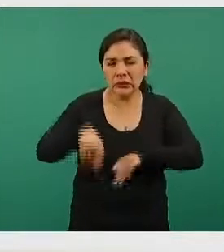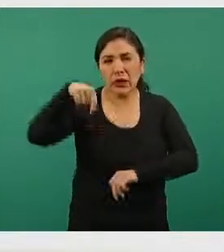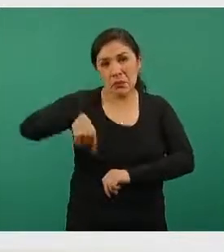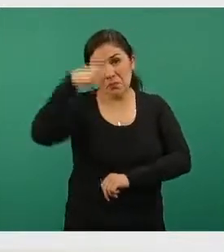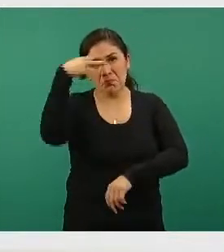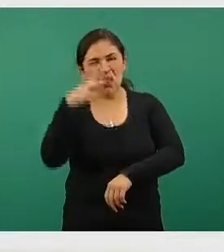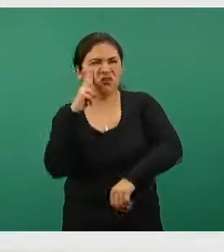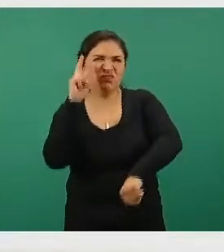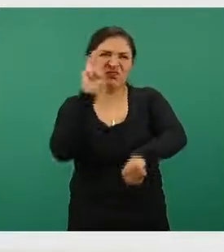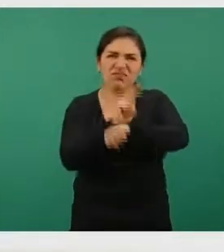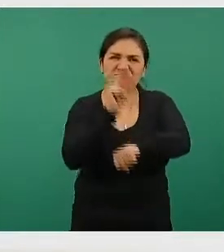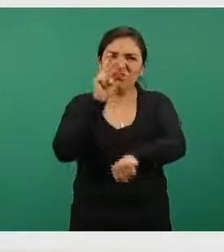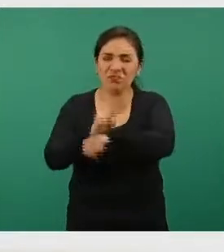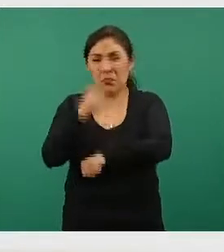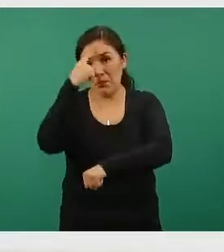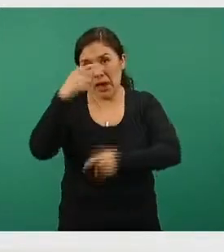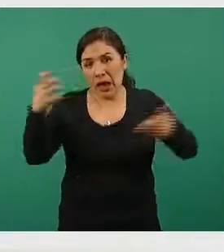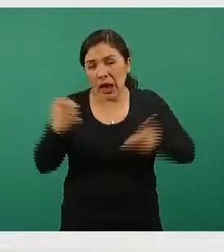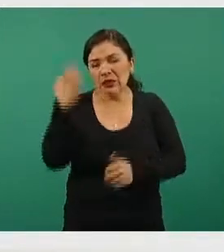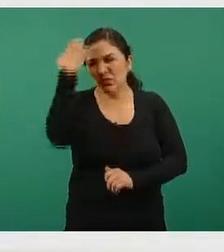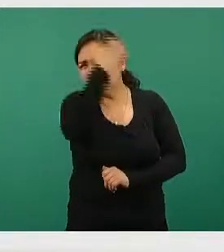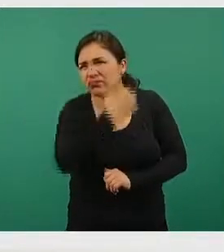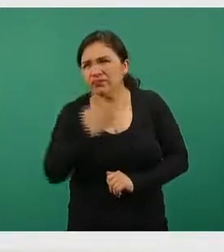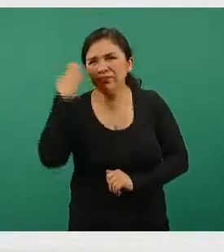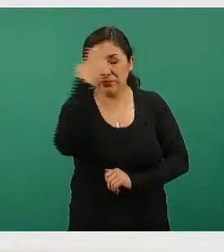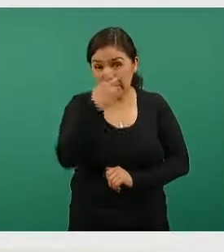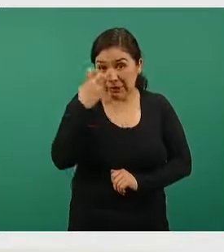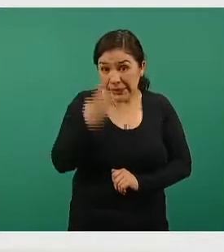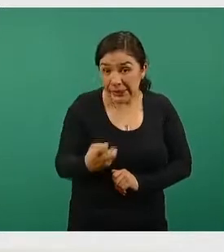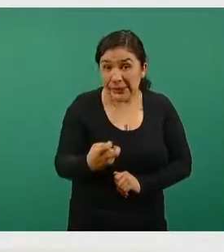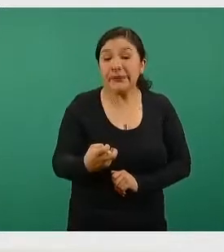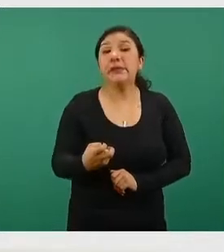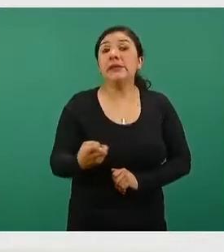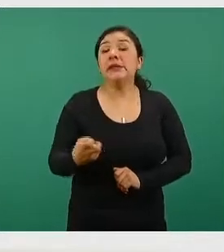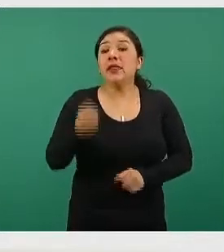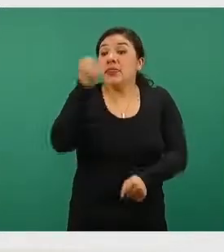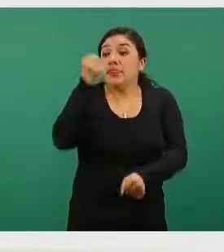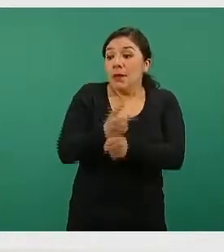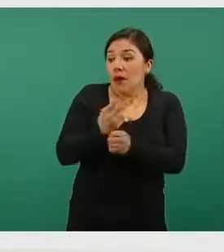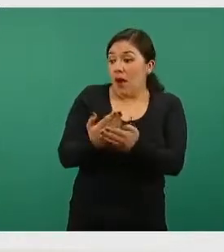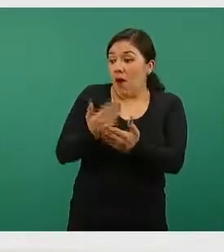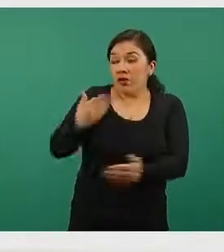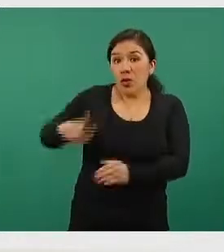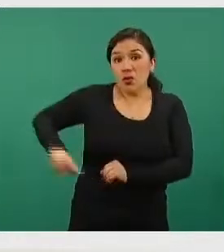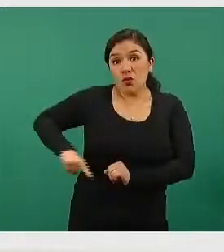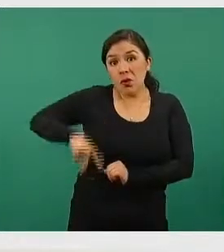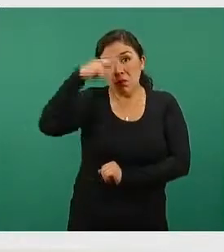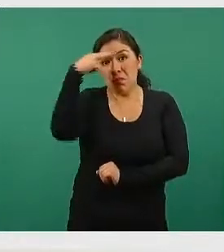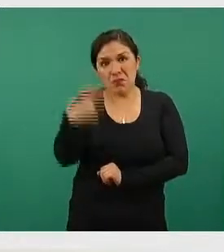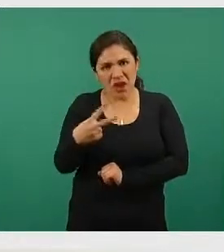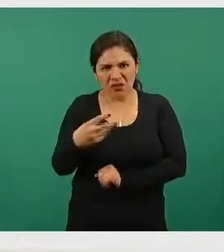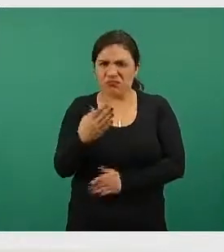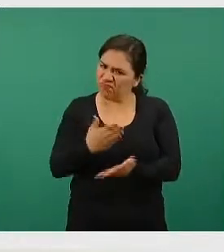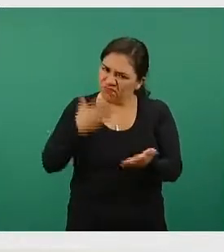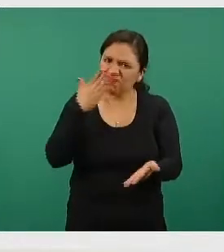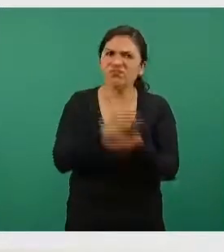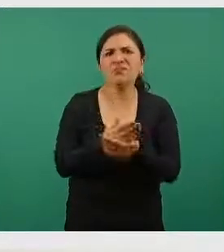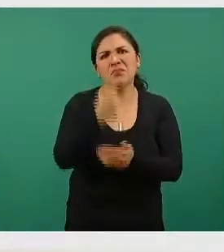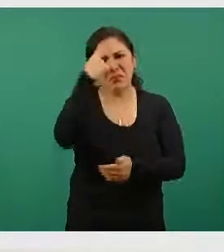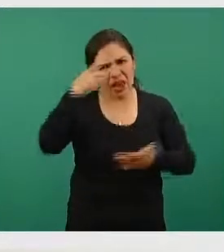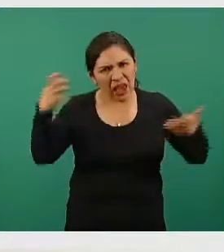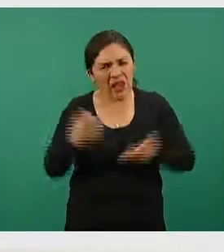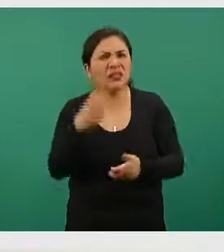manufactura y también de ensayos clínicos. Esa actuación temprana que tuvo el gobierno mexicano